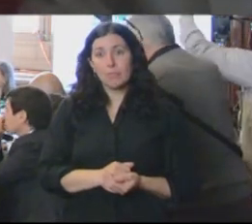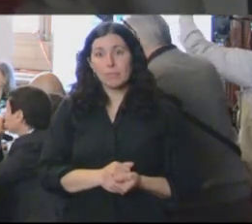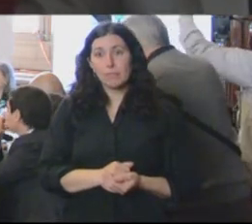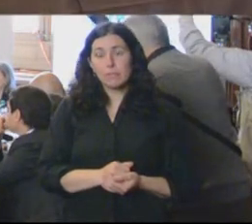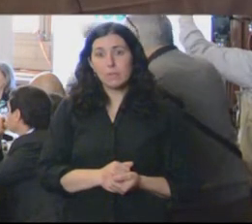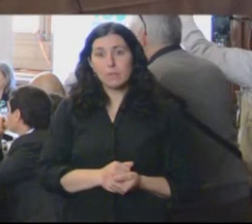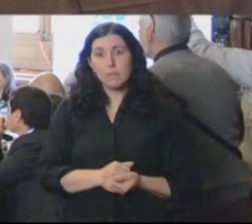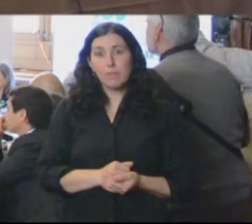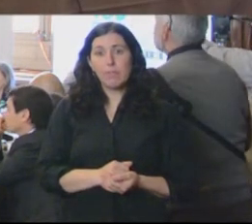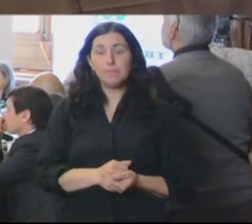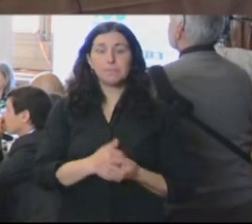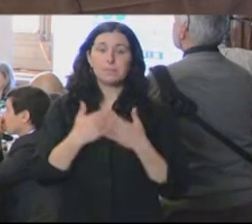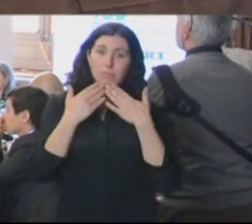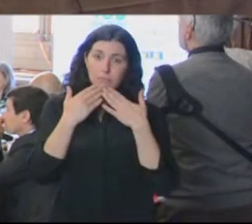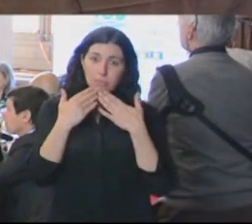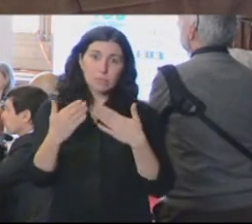Muchas gracias.